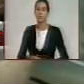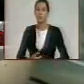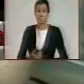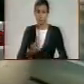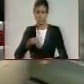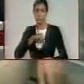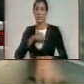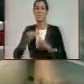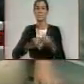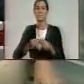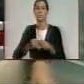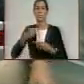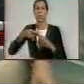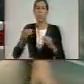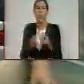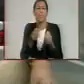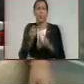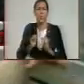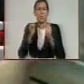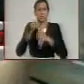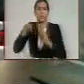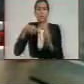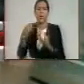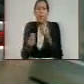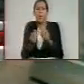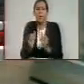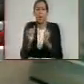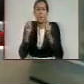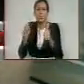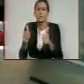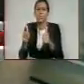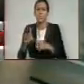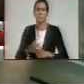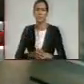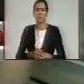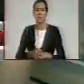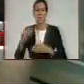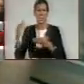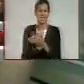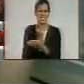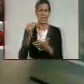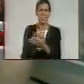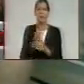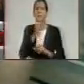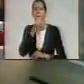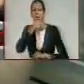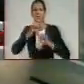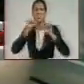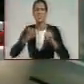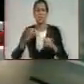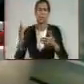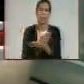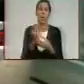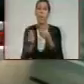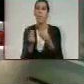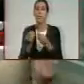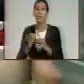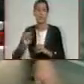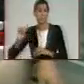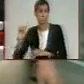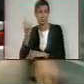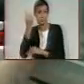revolución. ¿Cómo comenzó la revolución? ¿Cómo fue que comenzamos a desmontar el viejo sistema? A través de la Asamblea